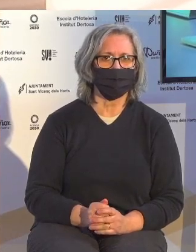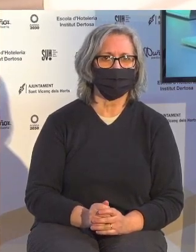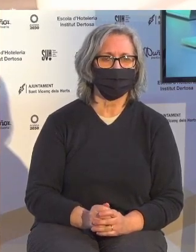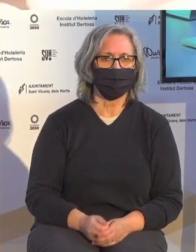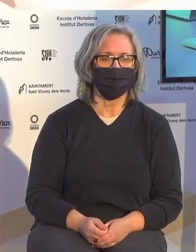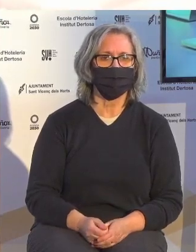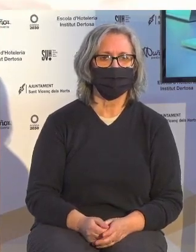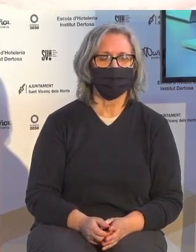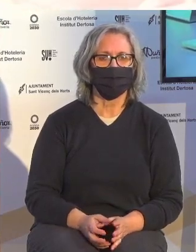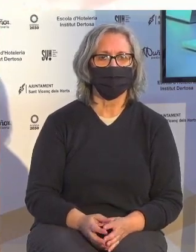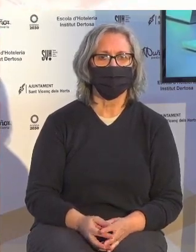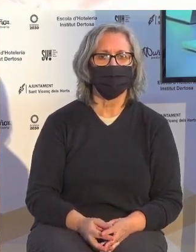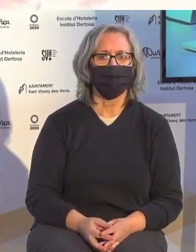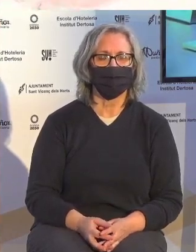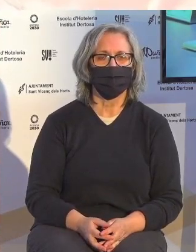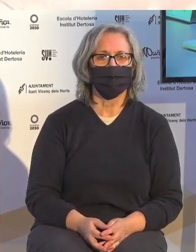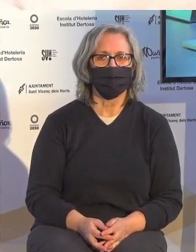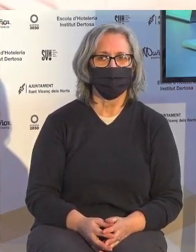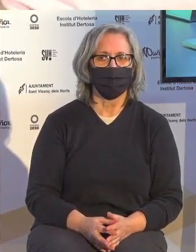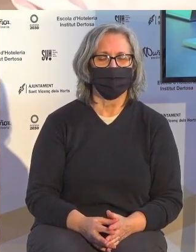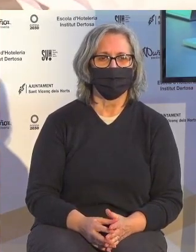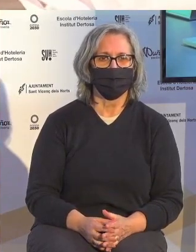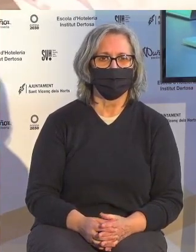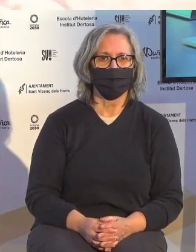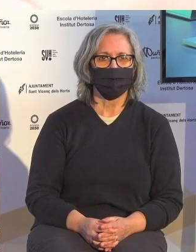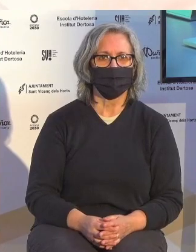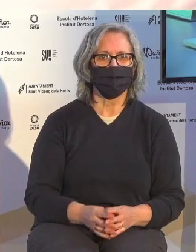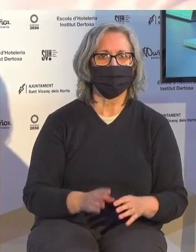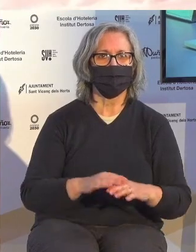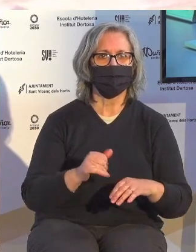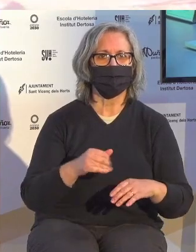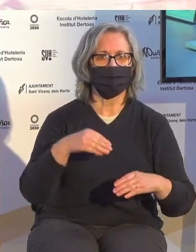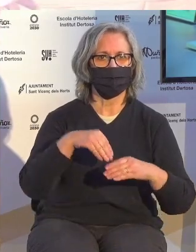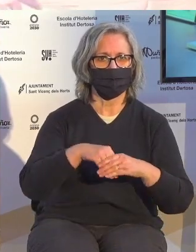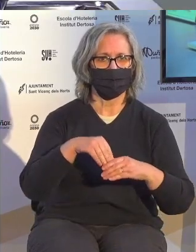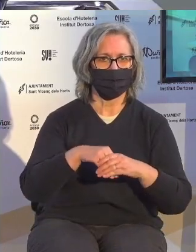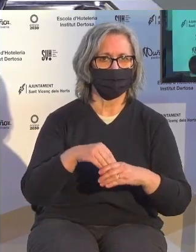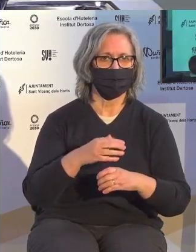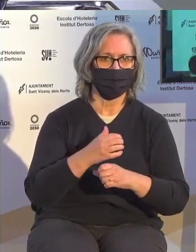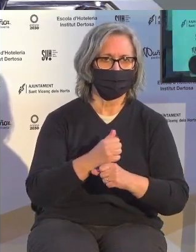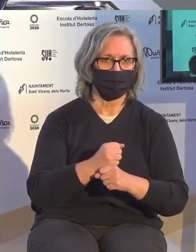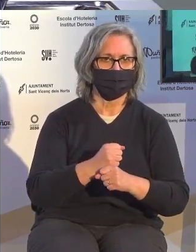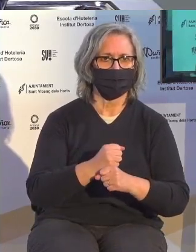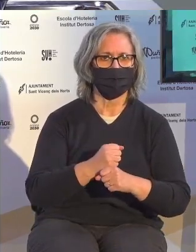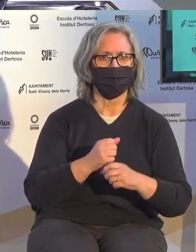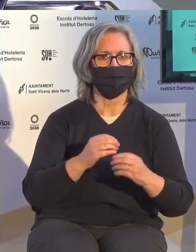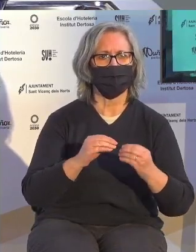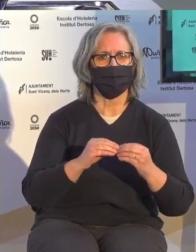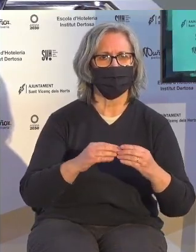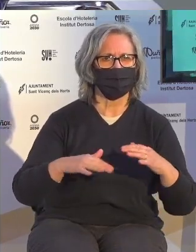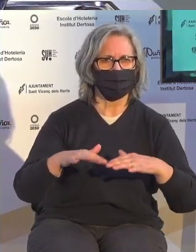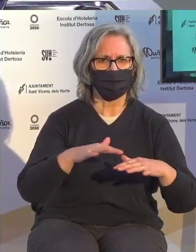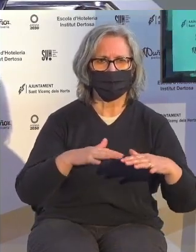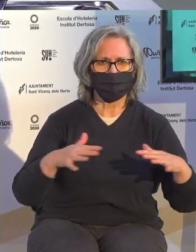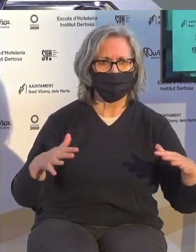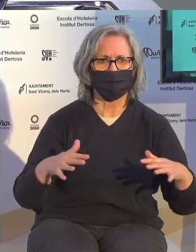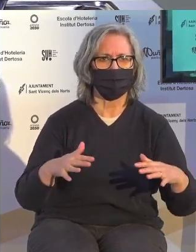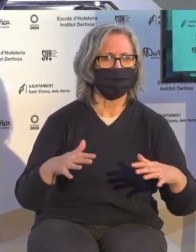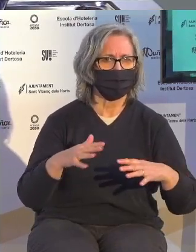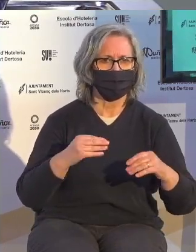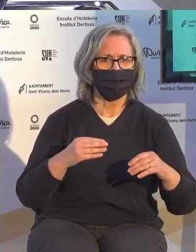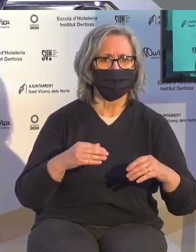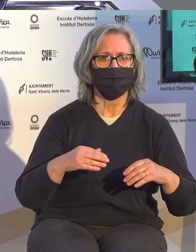esta es de una manera también para nosotros que trabajamos en cocinas muy ocupadas muy bici para que podemos